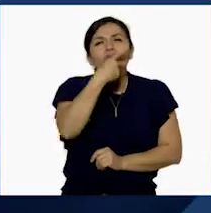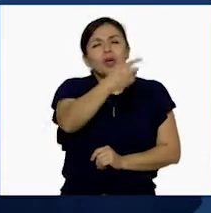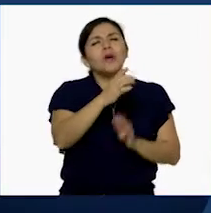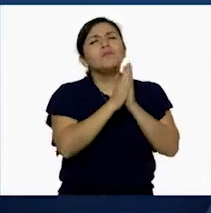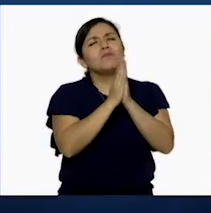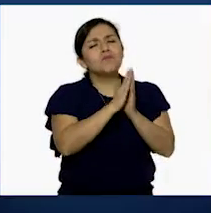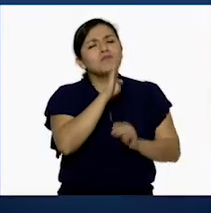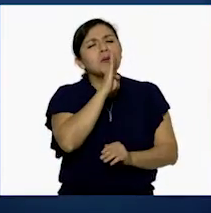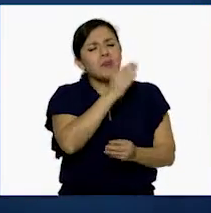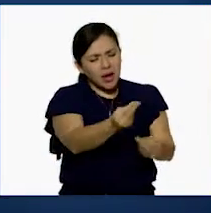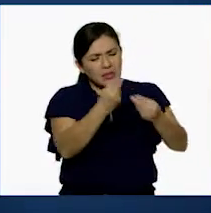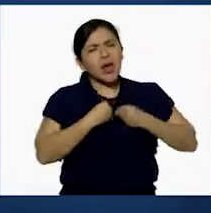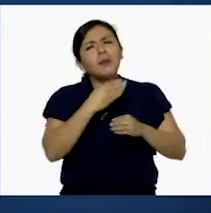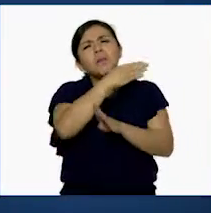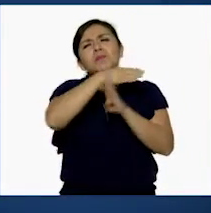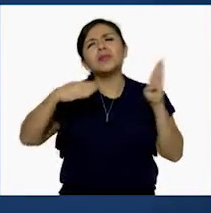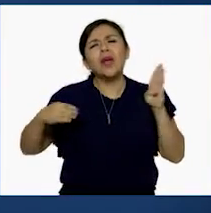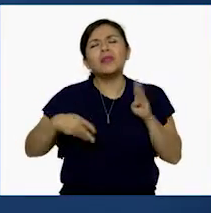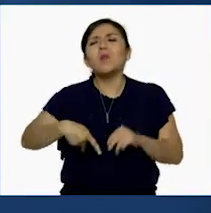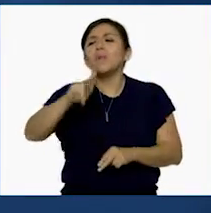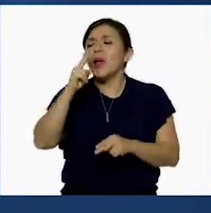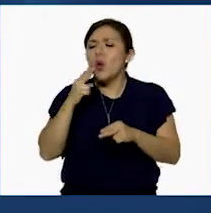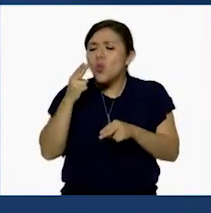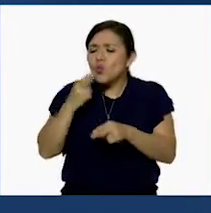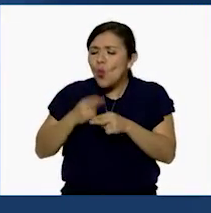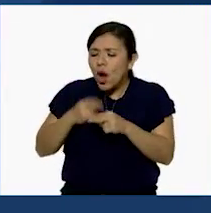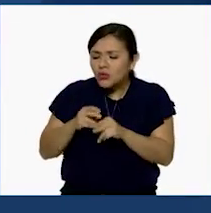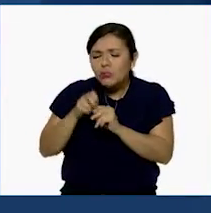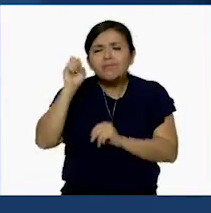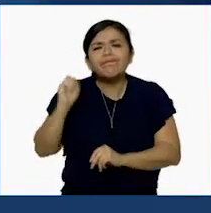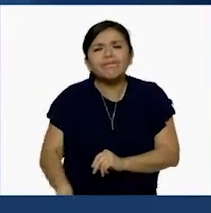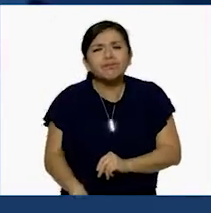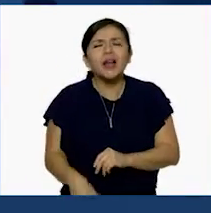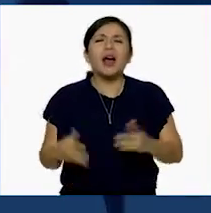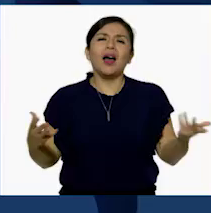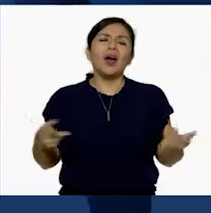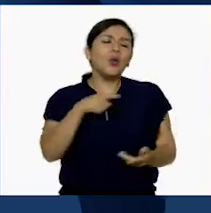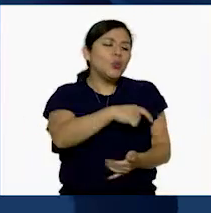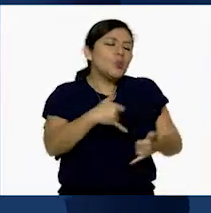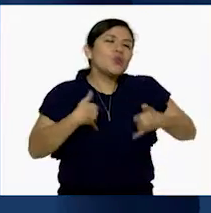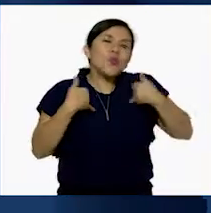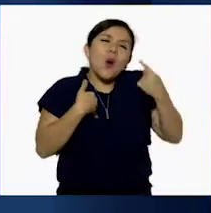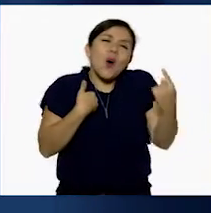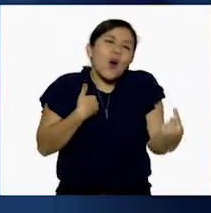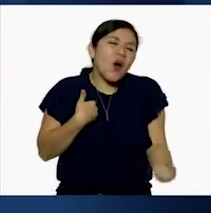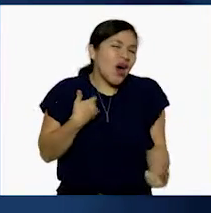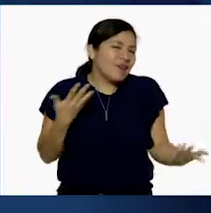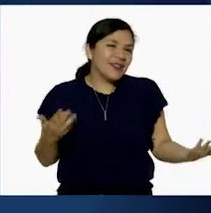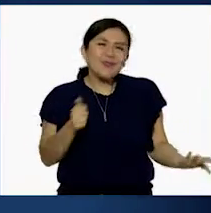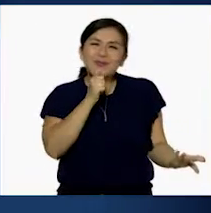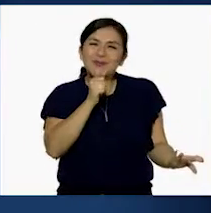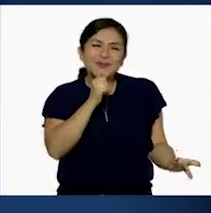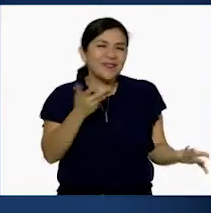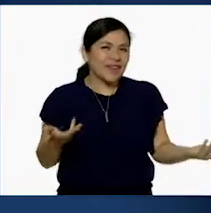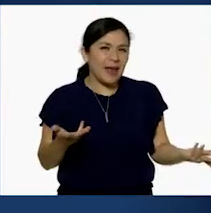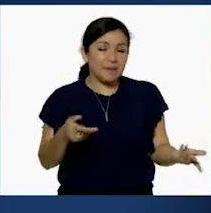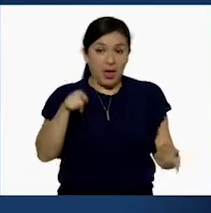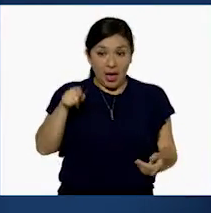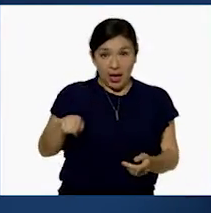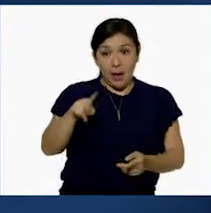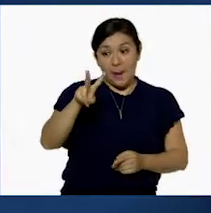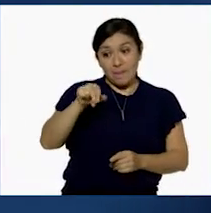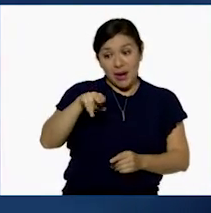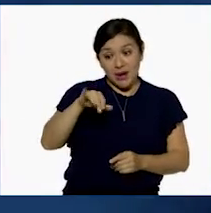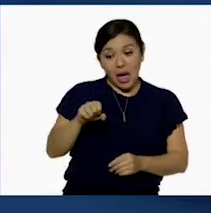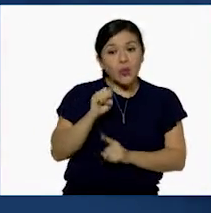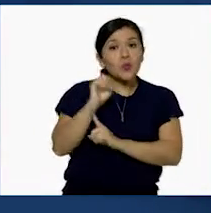del suyo, pero tiré el hueso». «Tú eres aún muy joven», murmuró el padre. «Vania tiró el